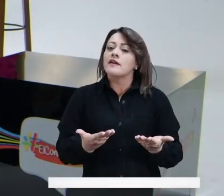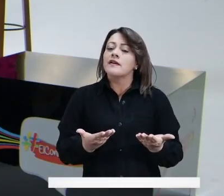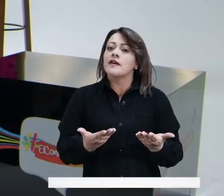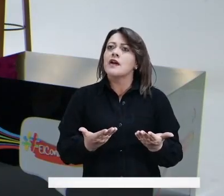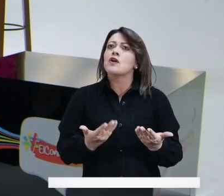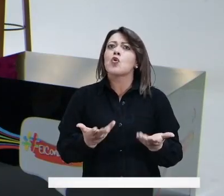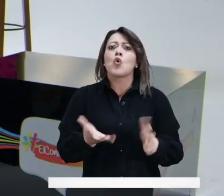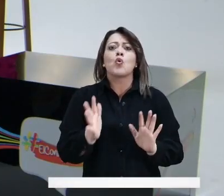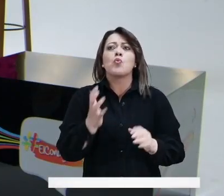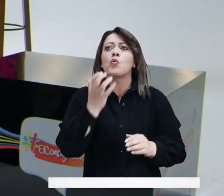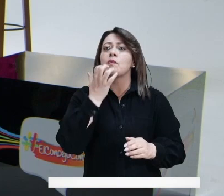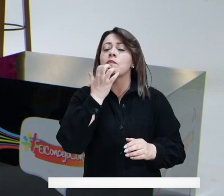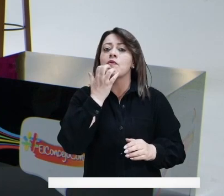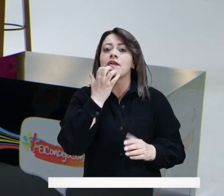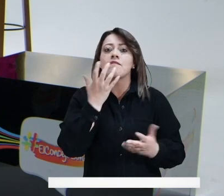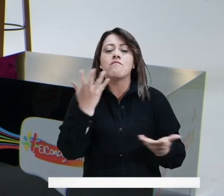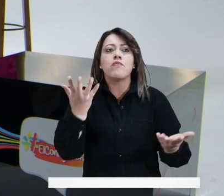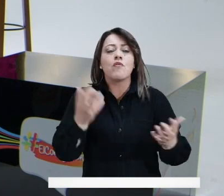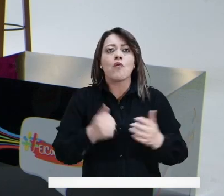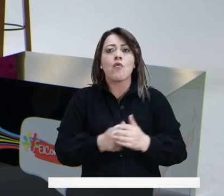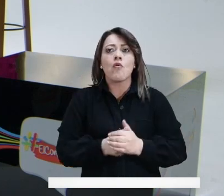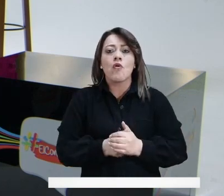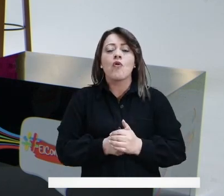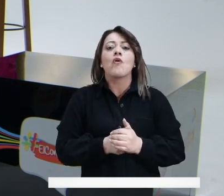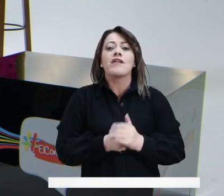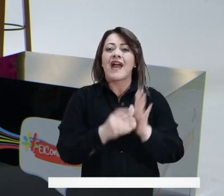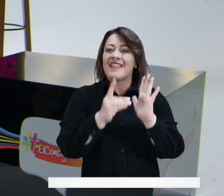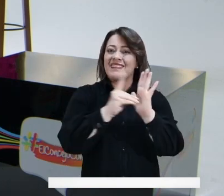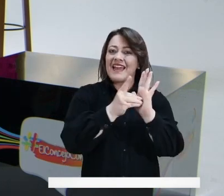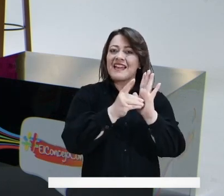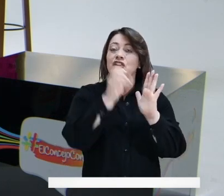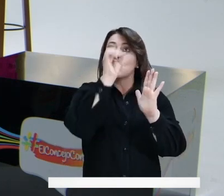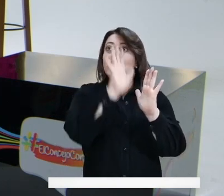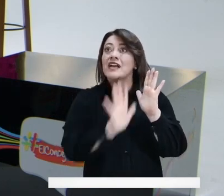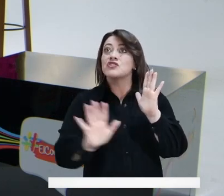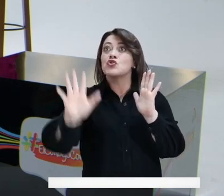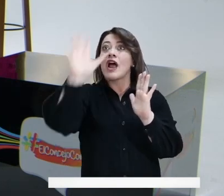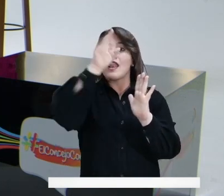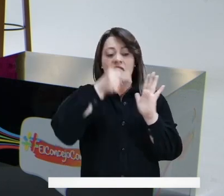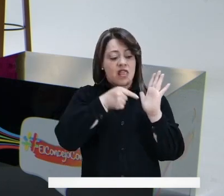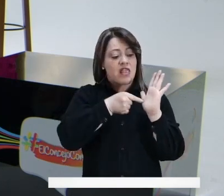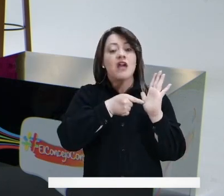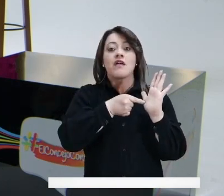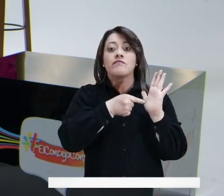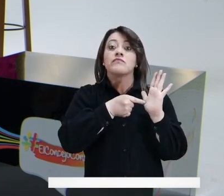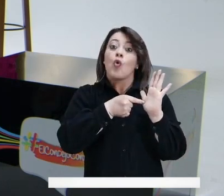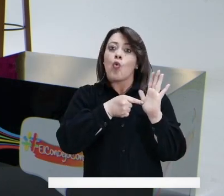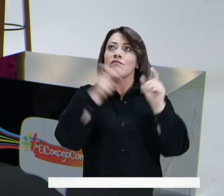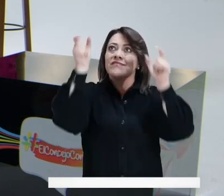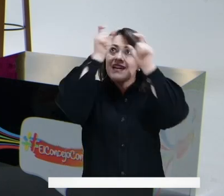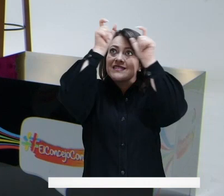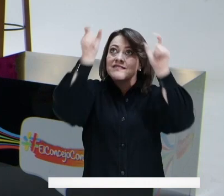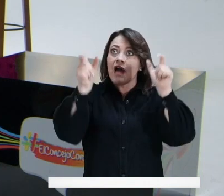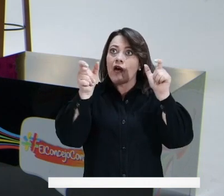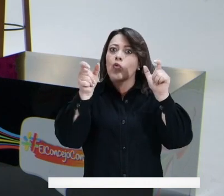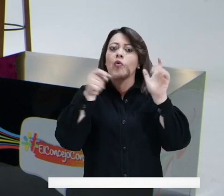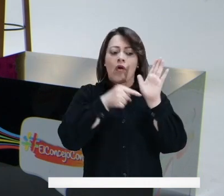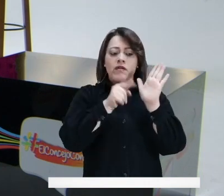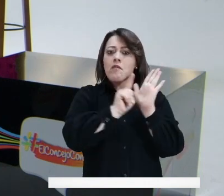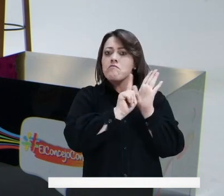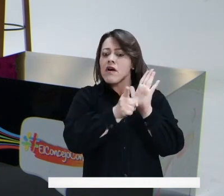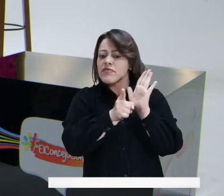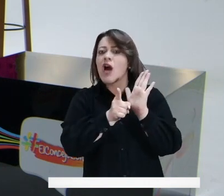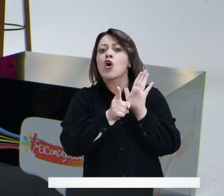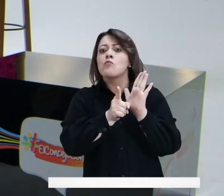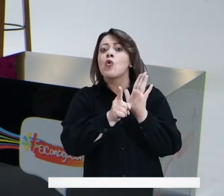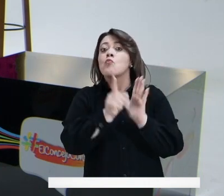al número, por ejemplo, que tienen a través de los decretos nacionales la obligación el Estado de